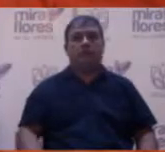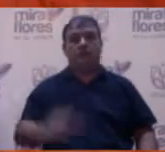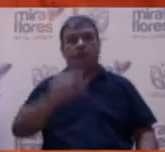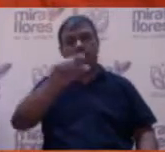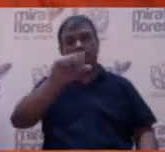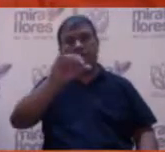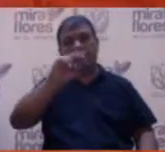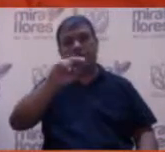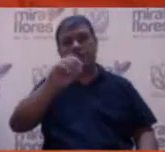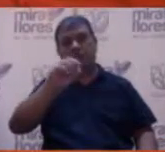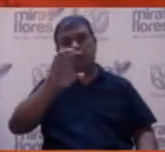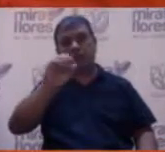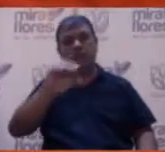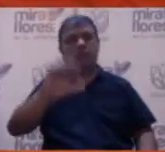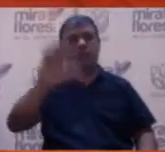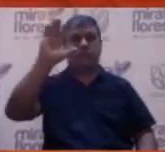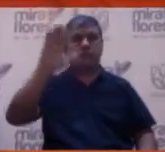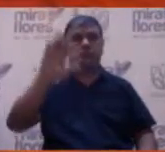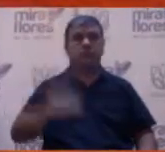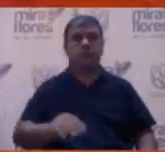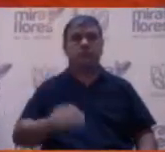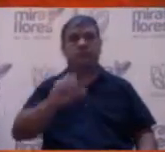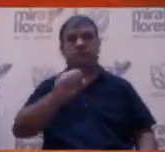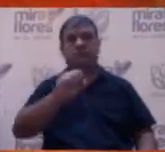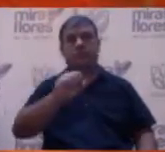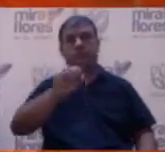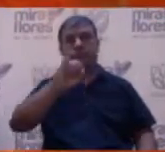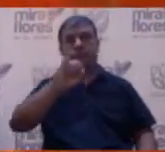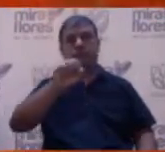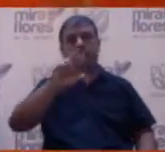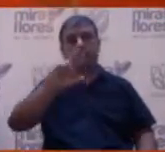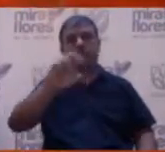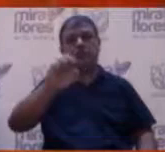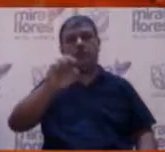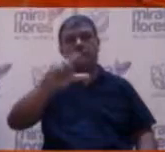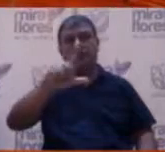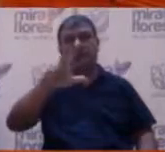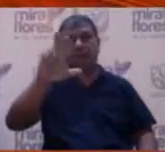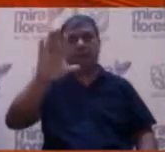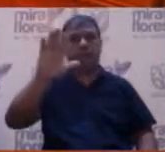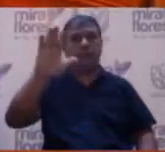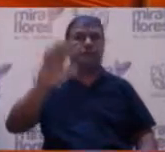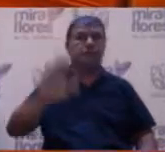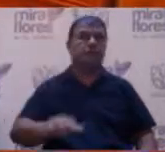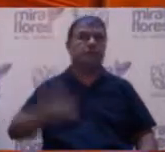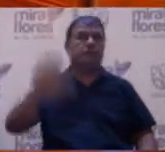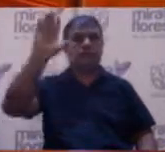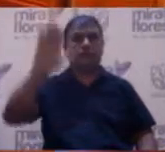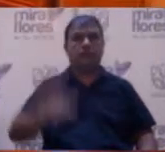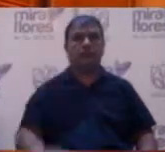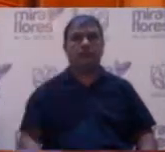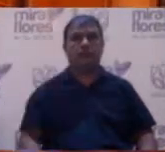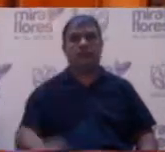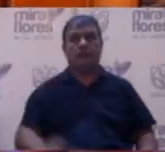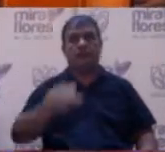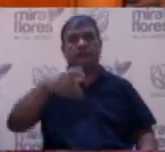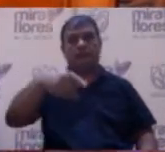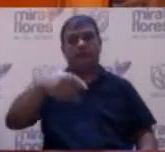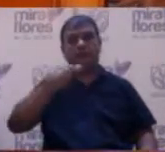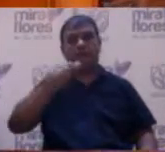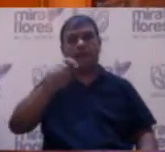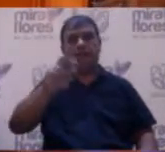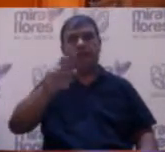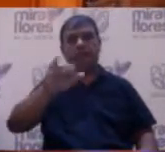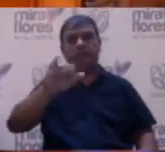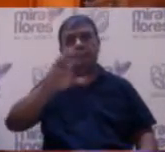Señor Gino Costa Santolaya. Señor Israel Orlando Acuña Wong-Coquis. Señora Patricia